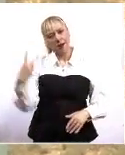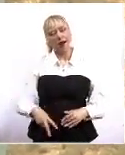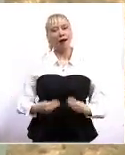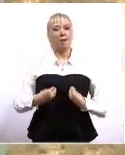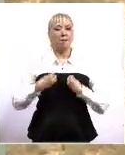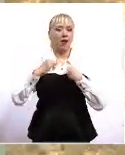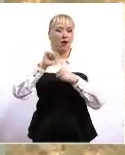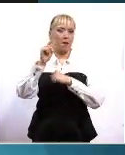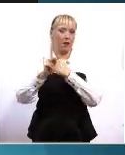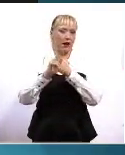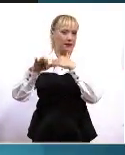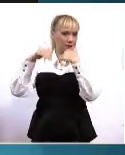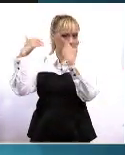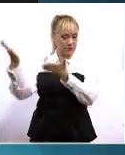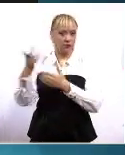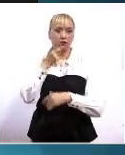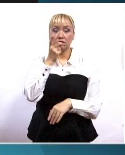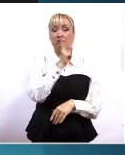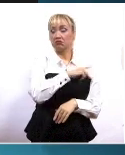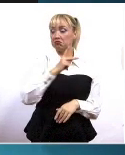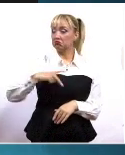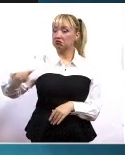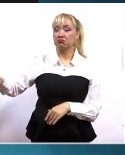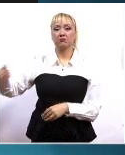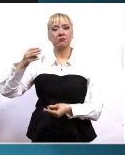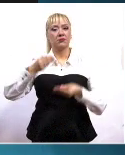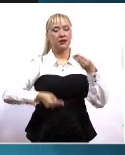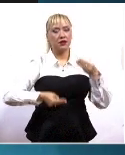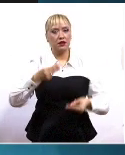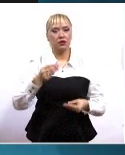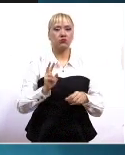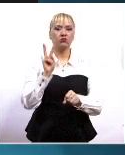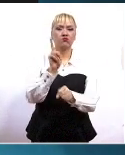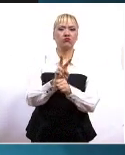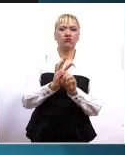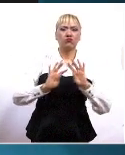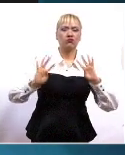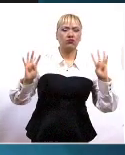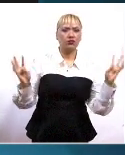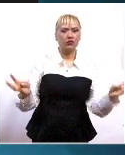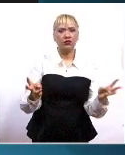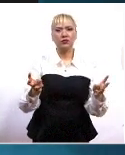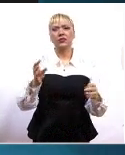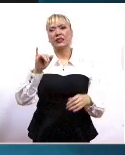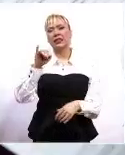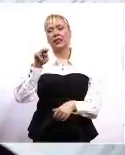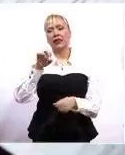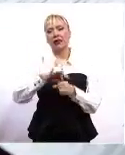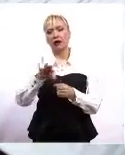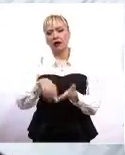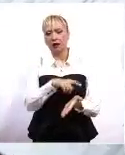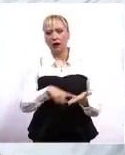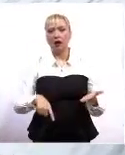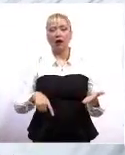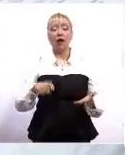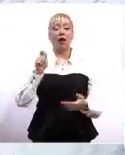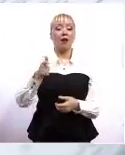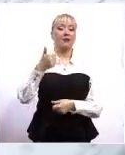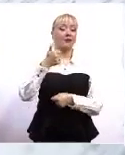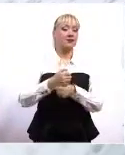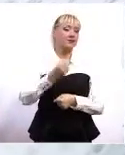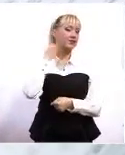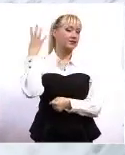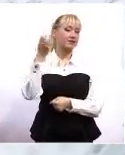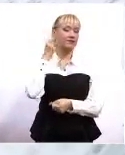en el exterior, coincidieron magistrados, consejeros del INE y funcionarios electorales. En el 6º ciclo de